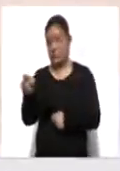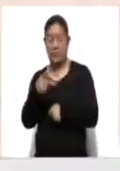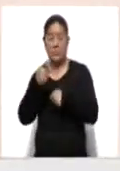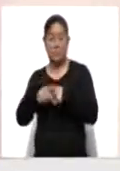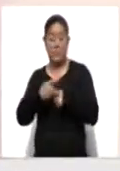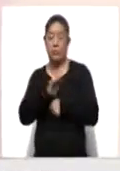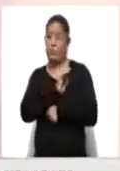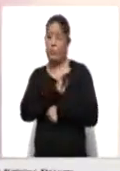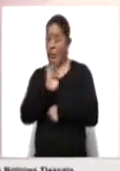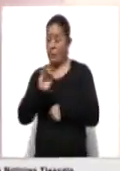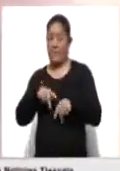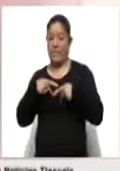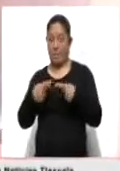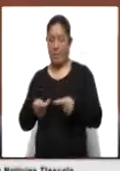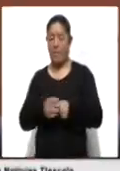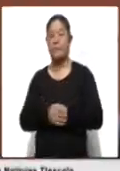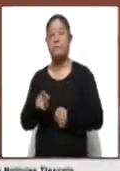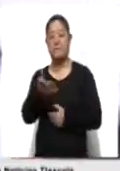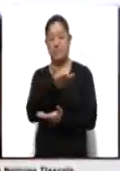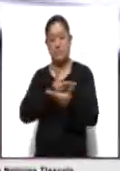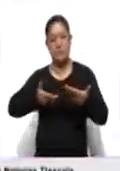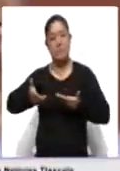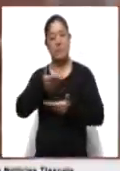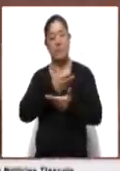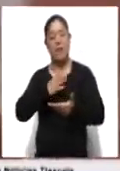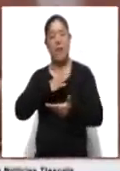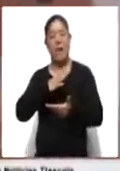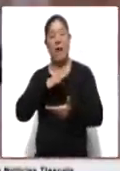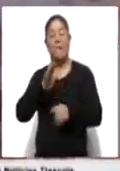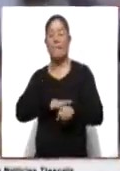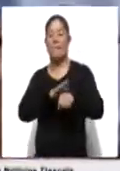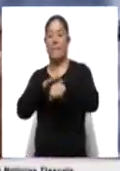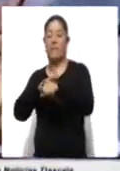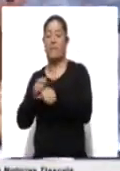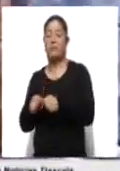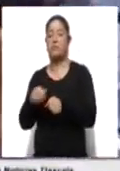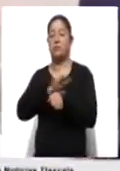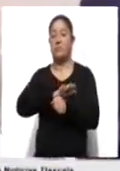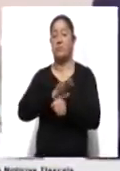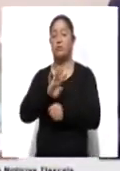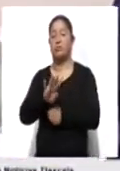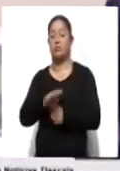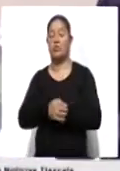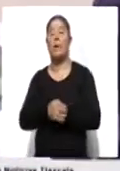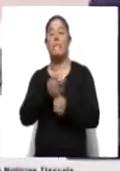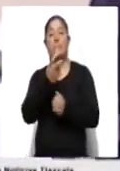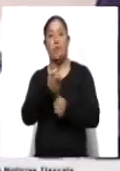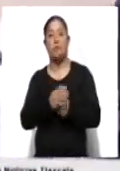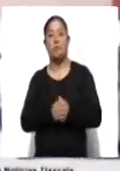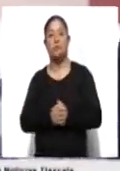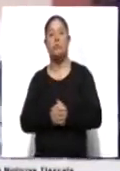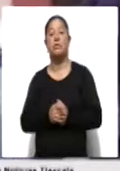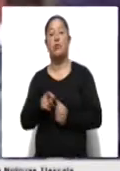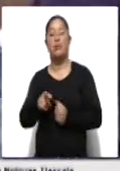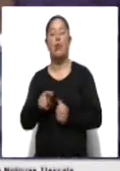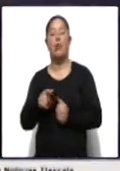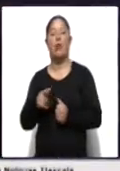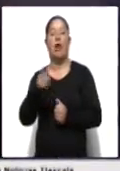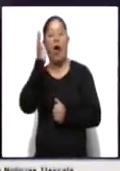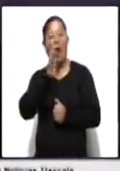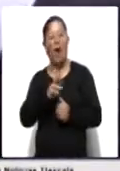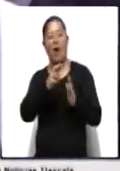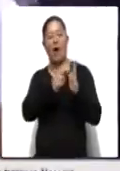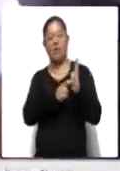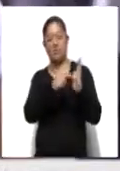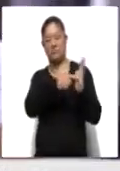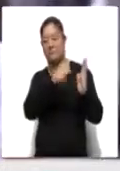La movilidad e interacción entre este sector propicia la circulación del virus SARS-CoV-2. Por ello, no se deben descuidar los protocolos a